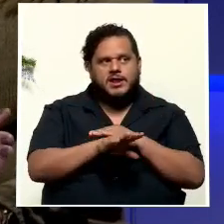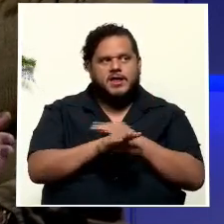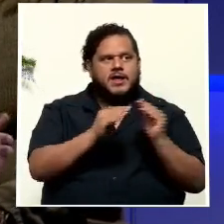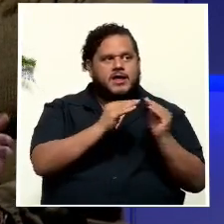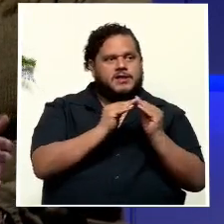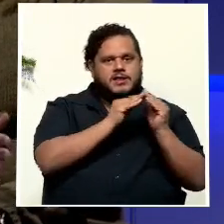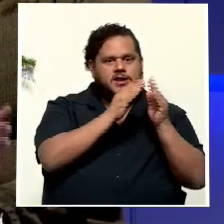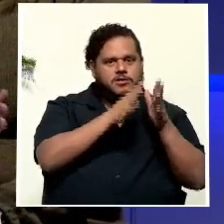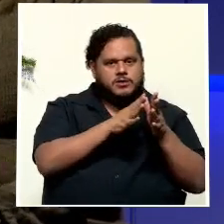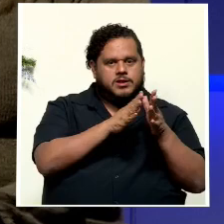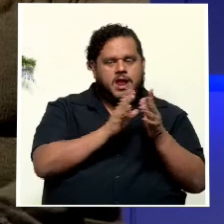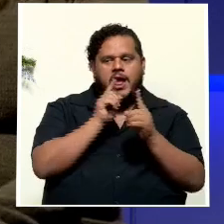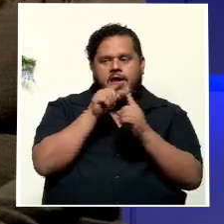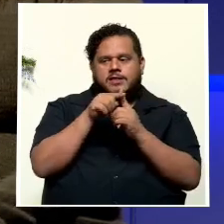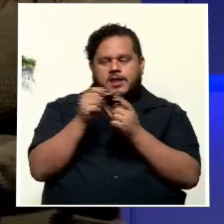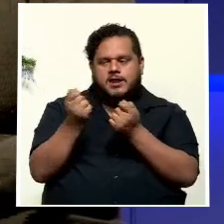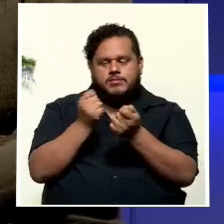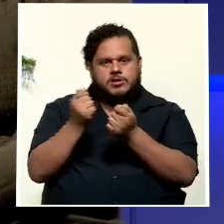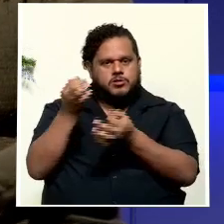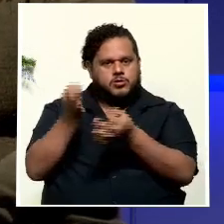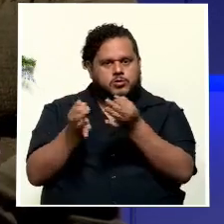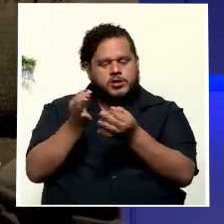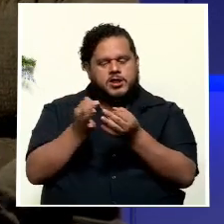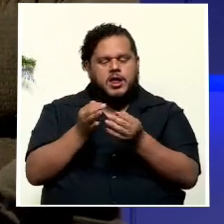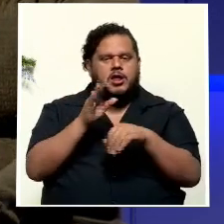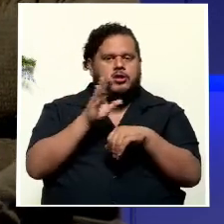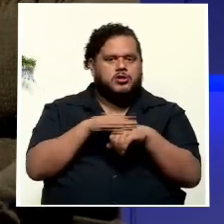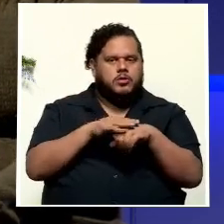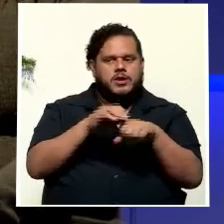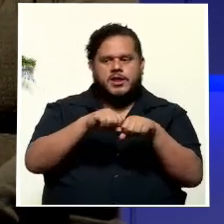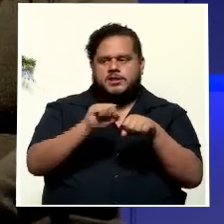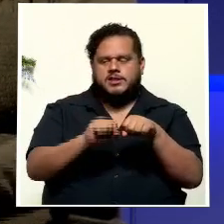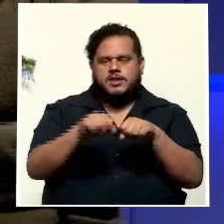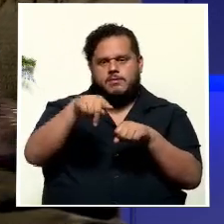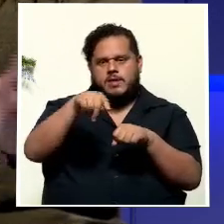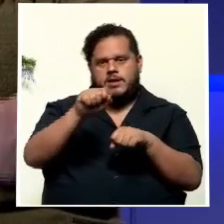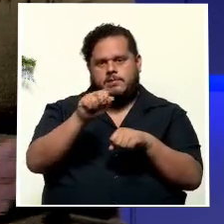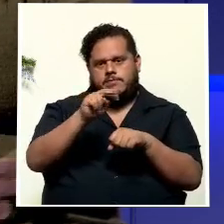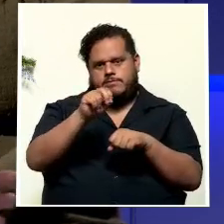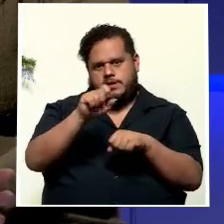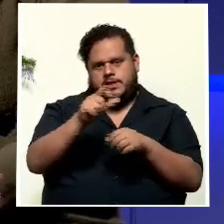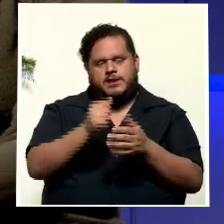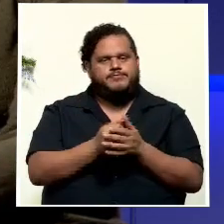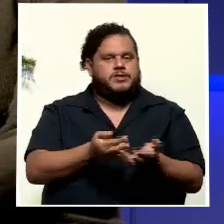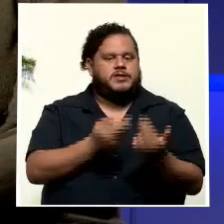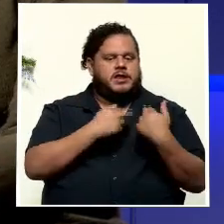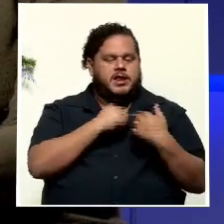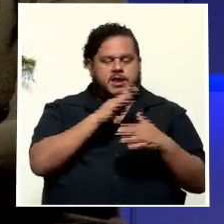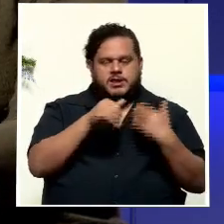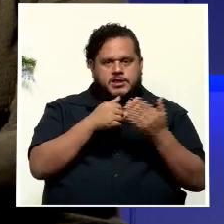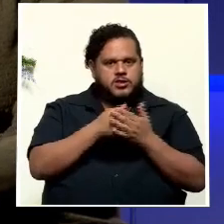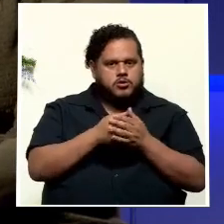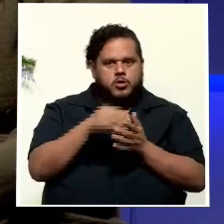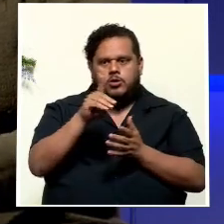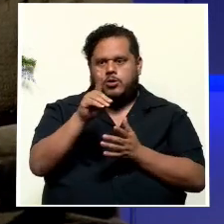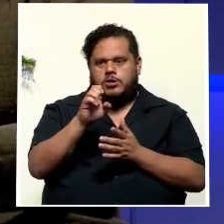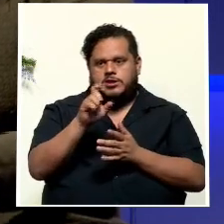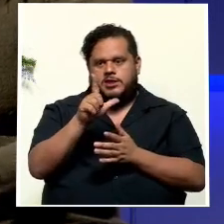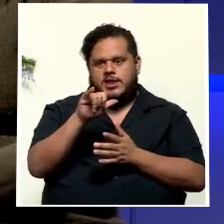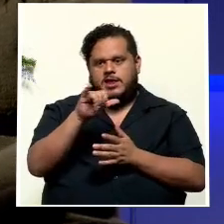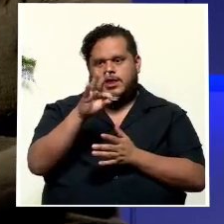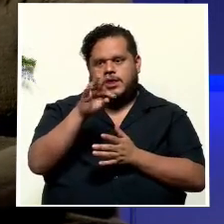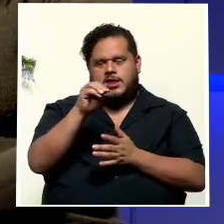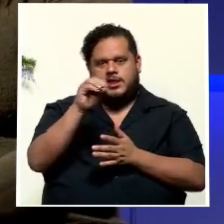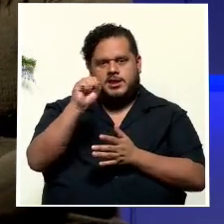la administración de justicia en cuanto al sistema penal. Se encargan de todos los delitos, de acusar, tiene